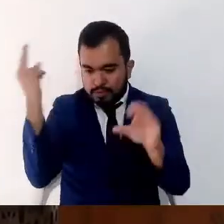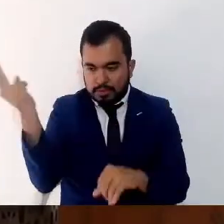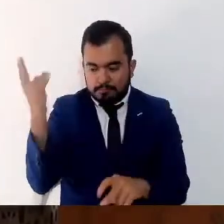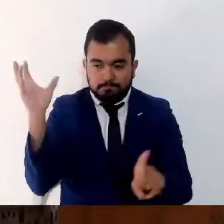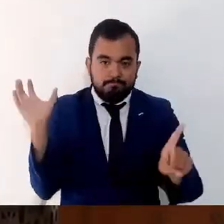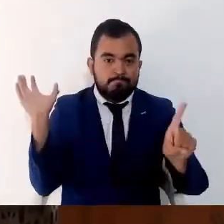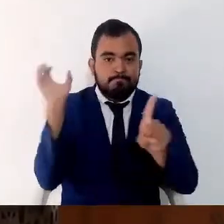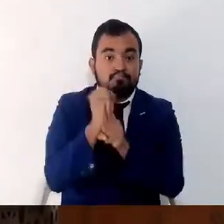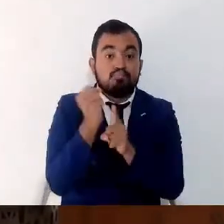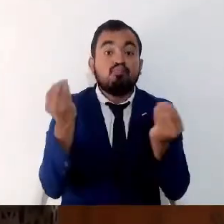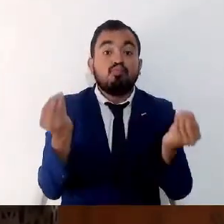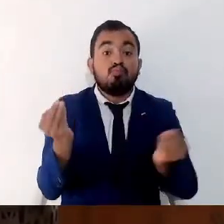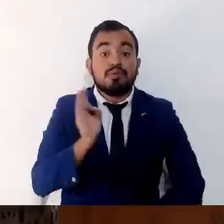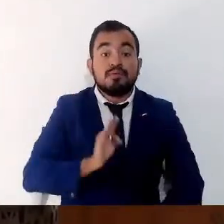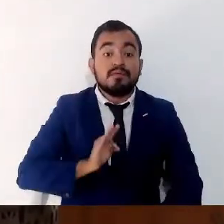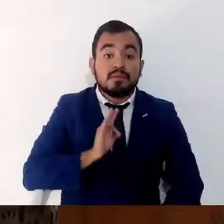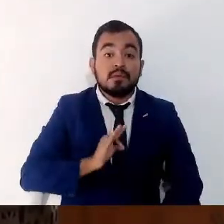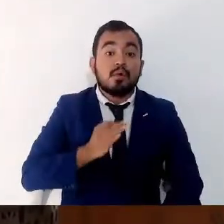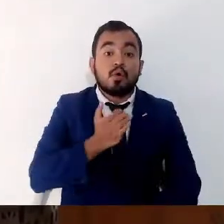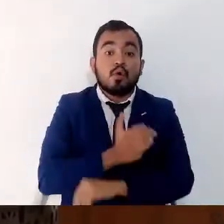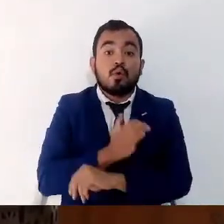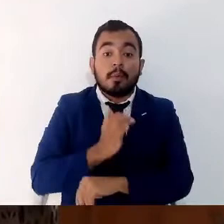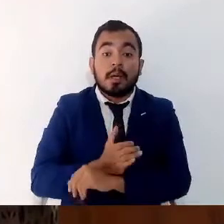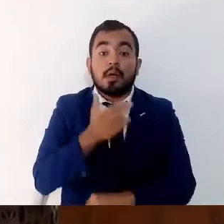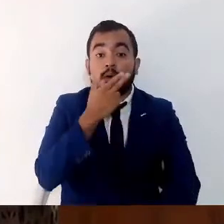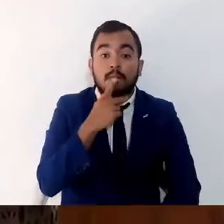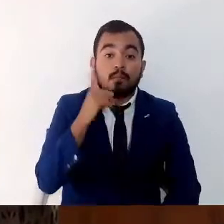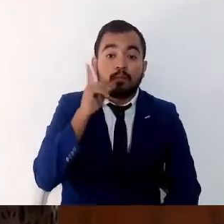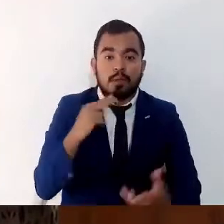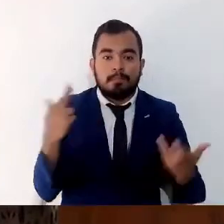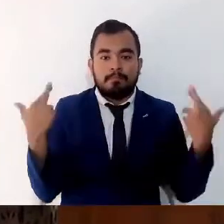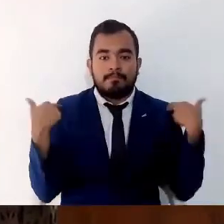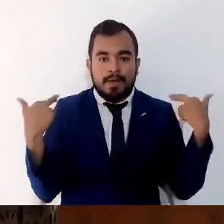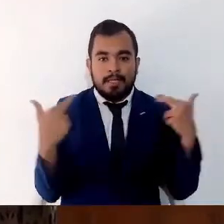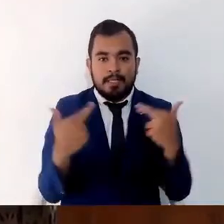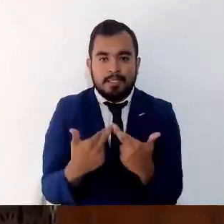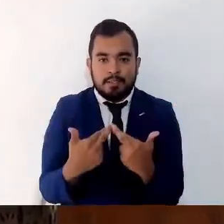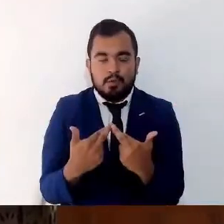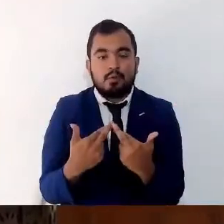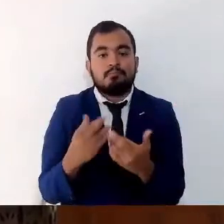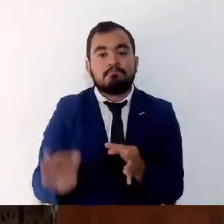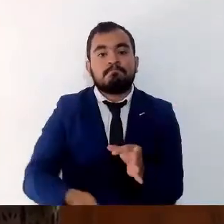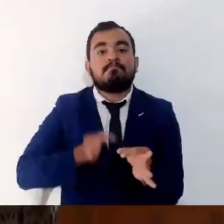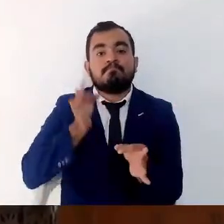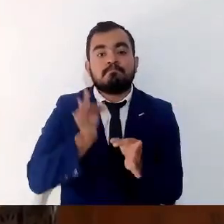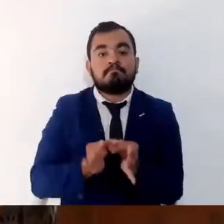felicidades a mis compañeras y compañeros educadoras y educadores. Es cuanto, Presidenta.